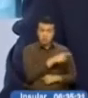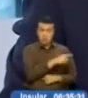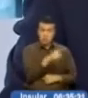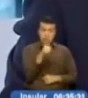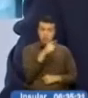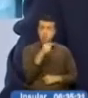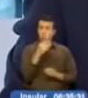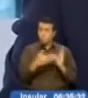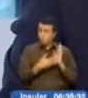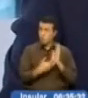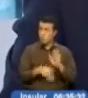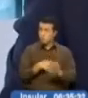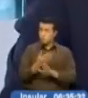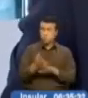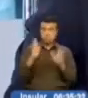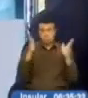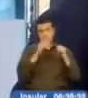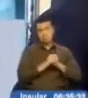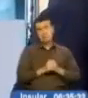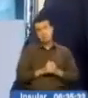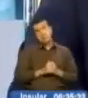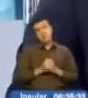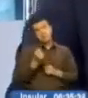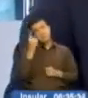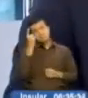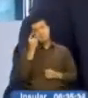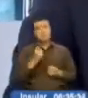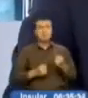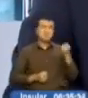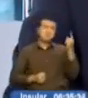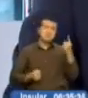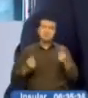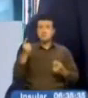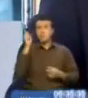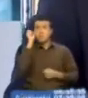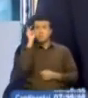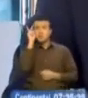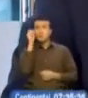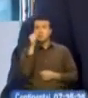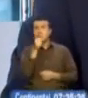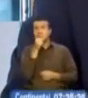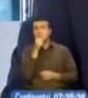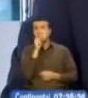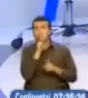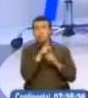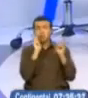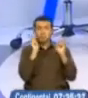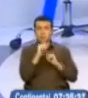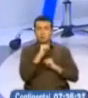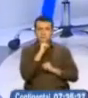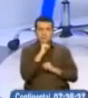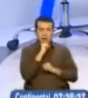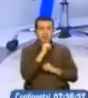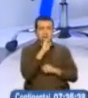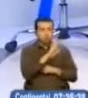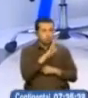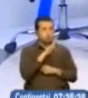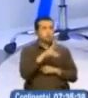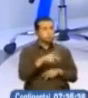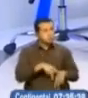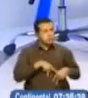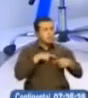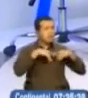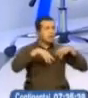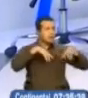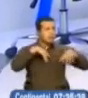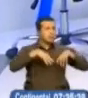plantear modelos. Sí, por ahí sale uno que otro a opinar, pero opinión no tiene una vida activa